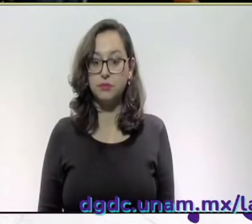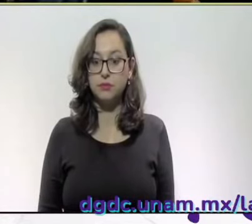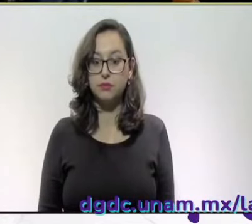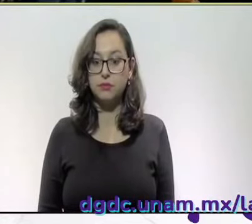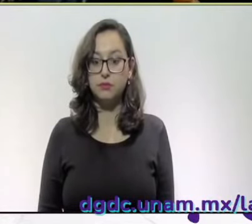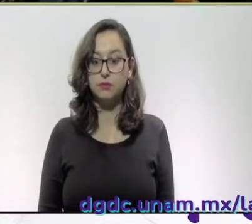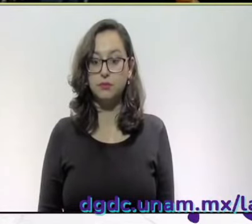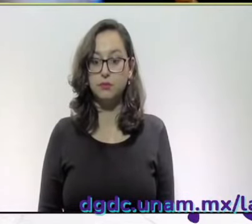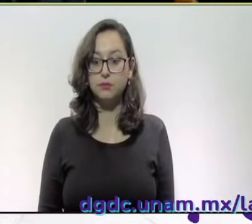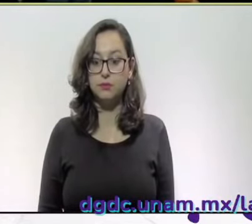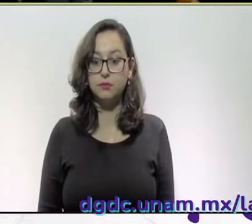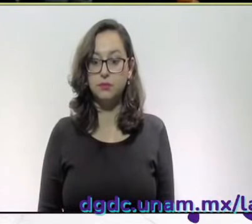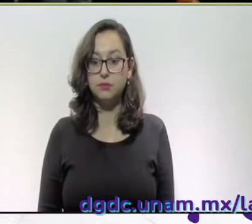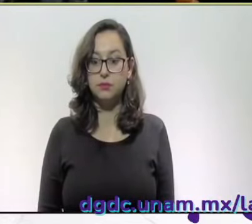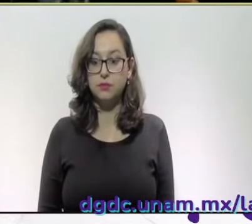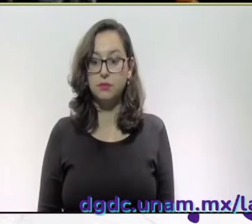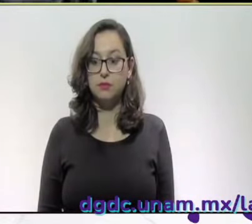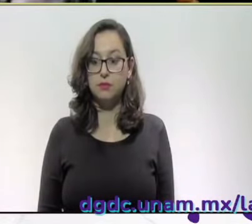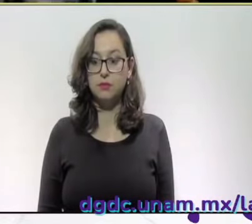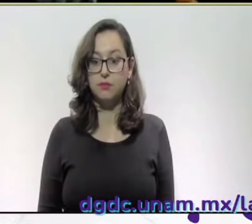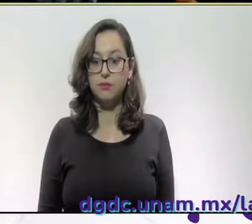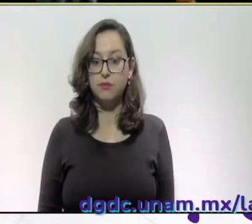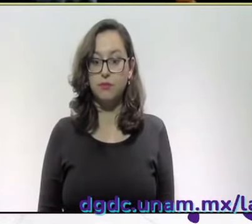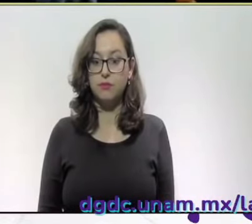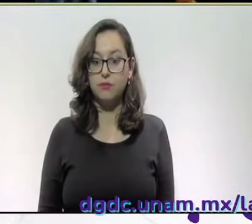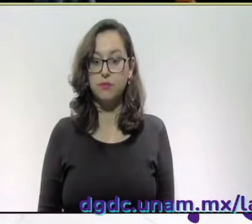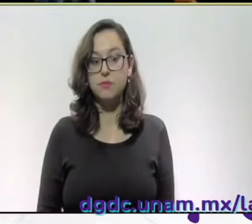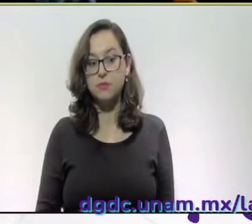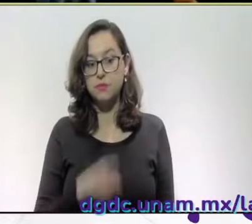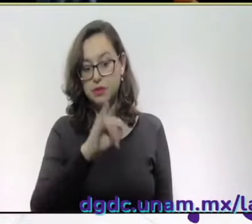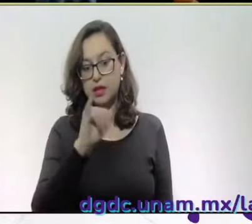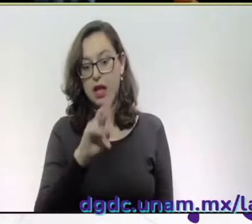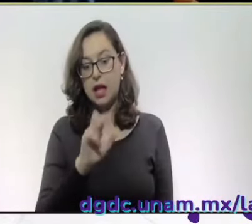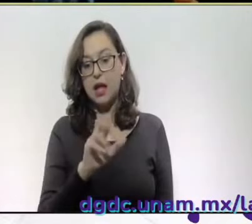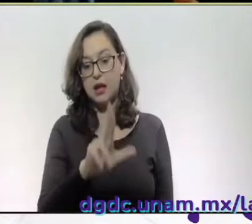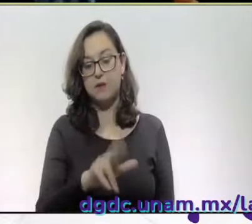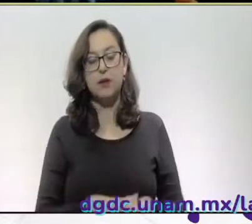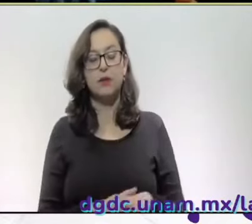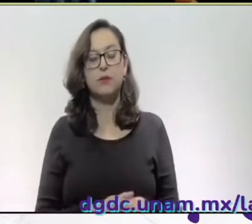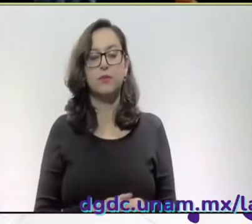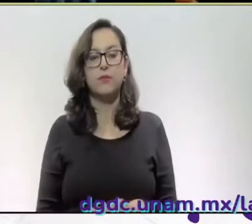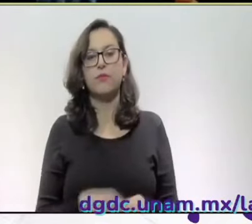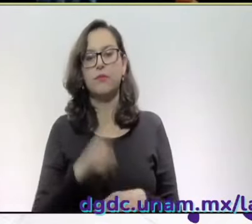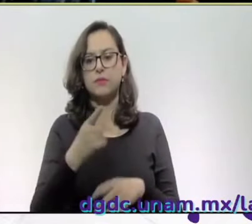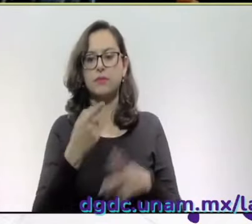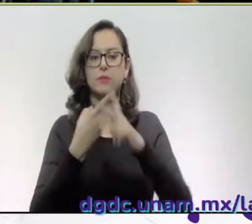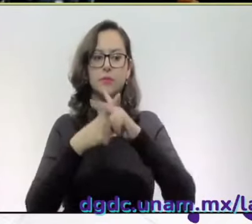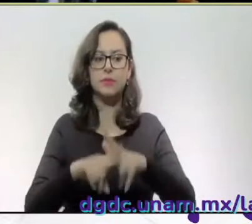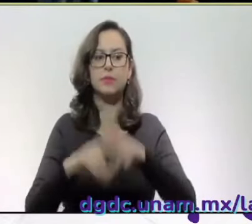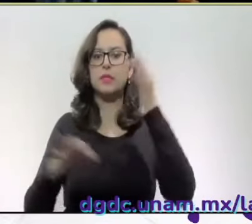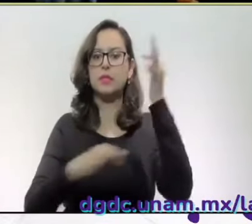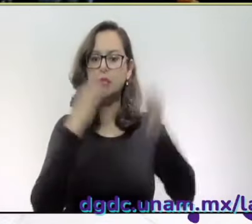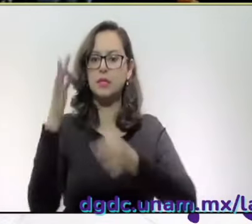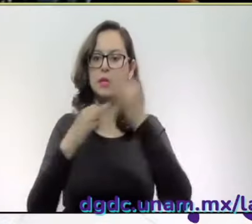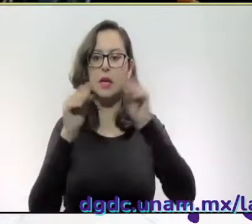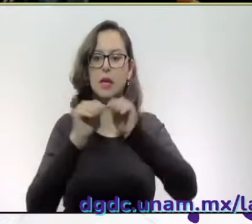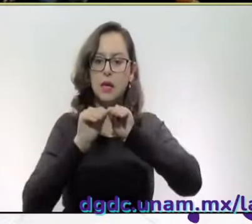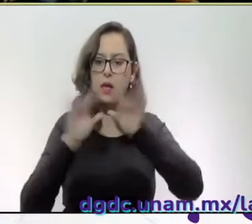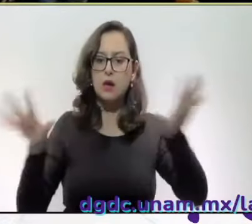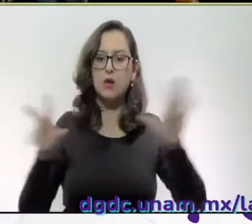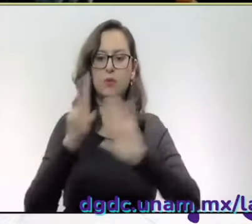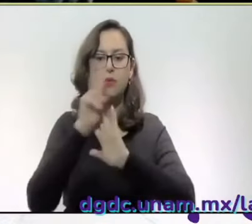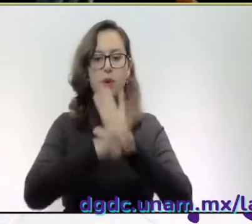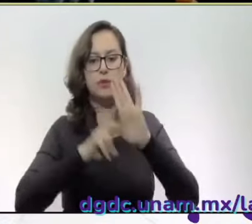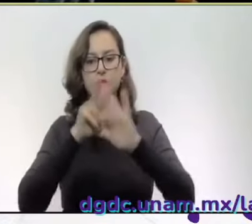Nos pregunto, supongo que también para ti, Javier, ¿qué recomiendan para iniciar en la divulgación o para hacer videos sobre